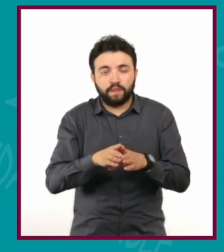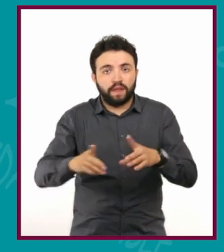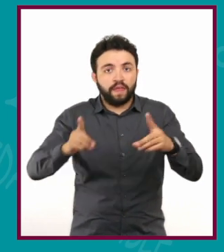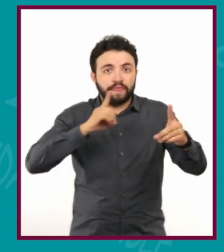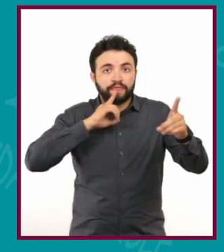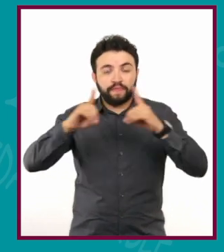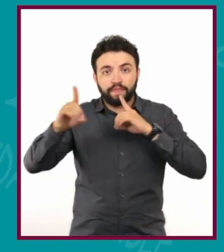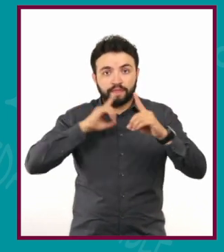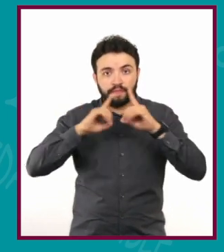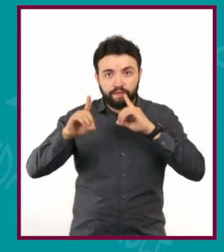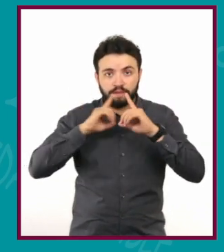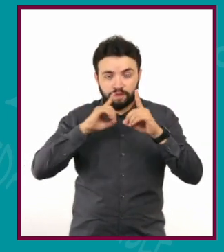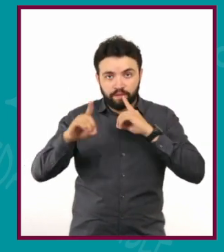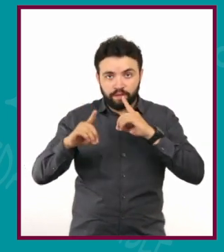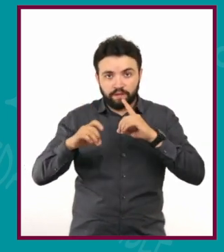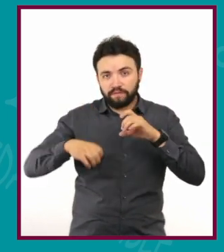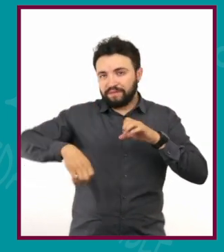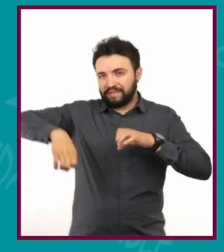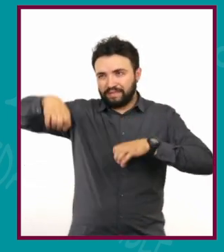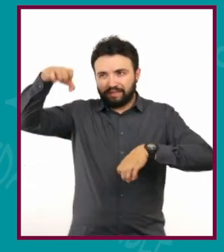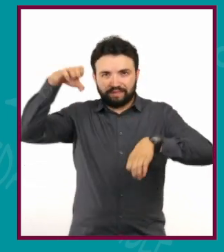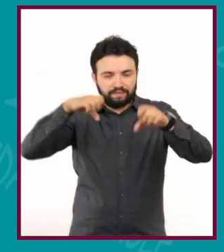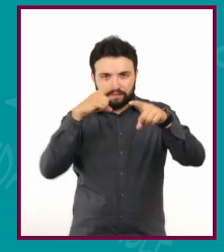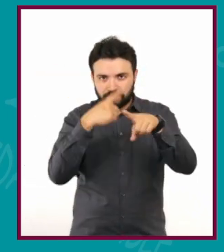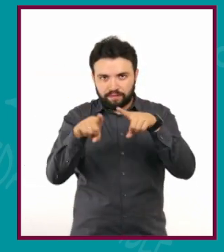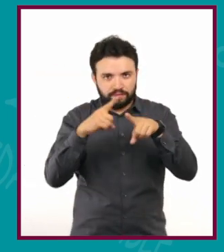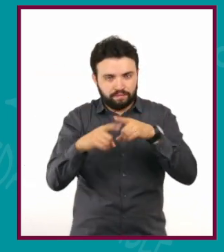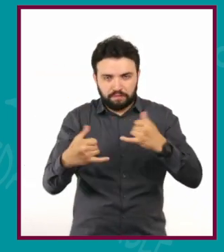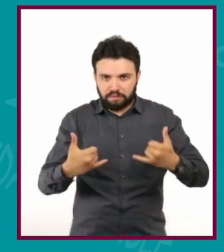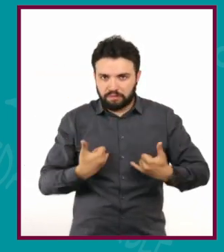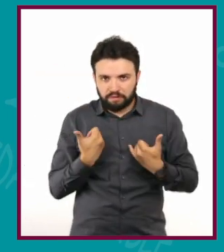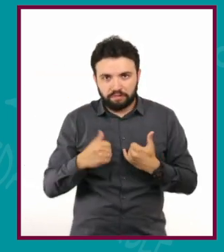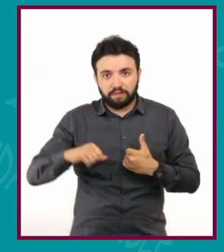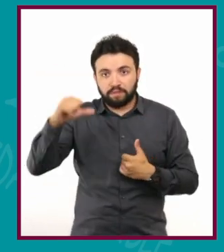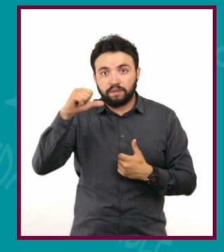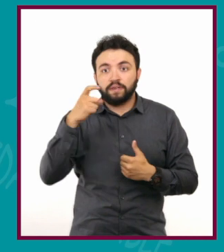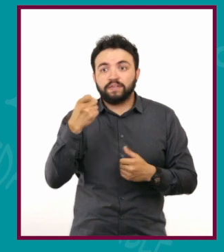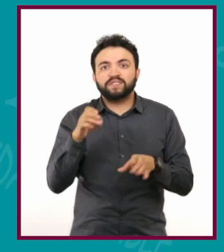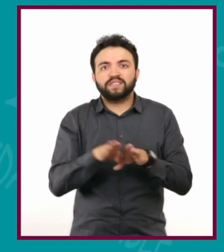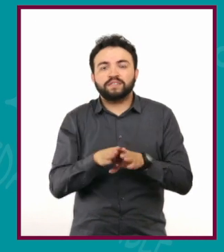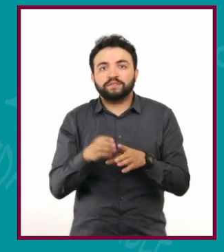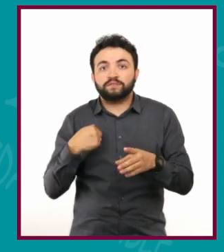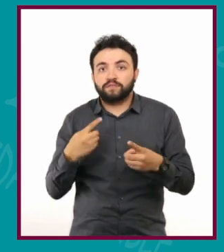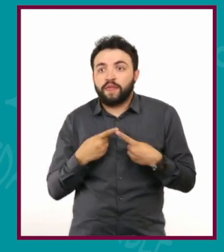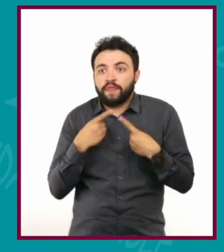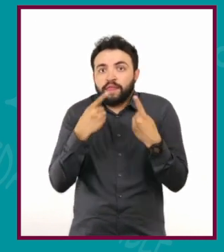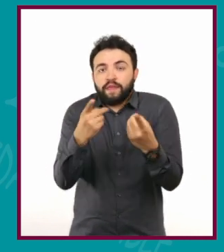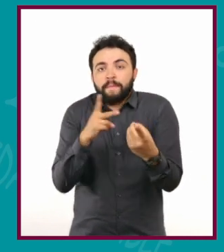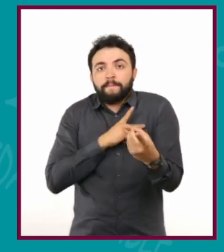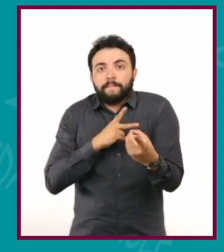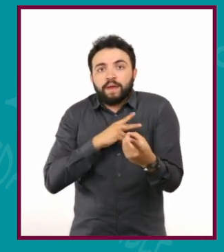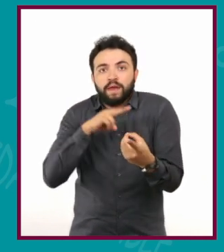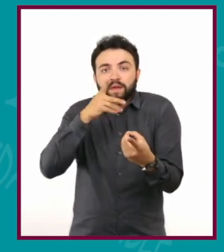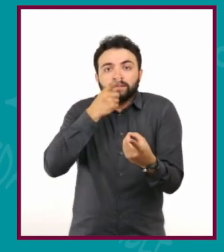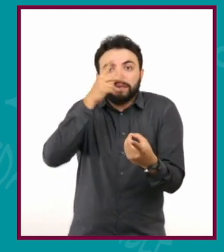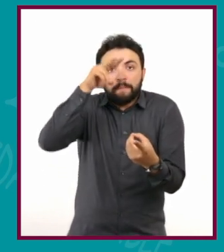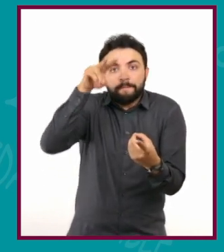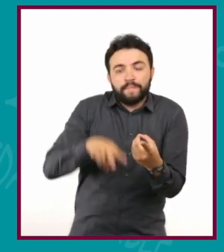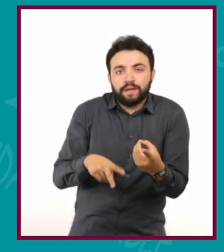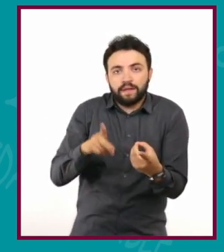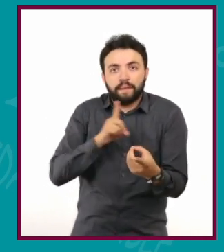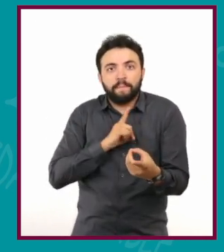intergeneracional lo que se aporta pues es nuestra verdad, ¿no? Es nuestra experiencia